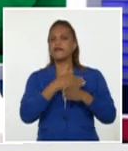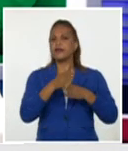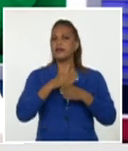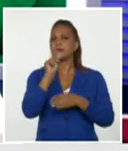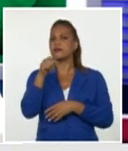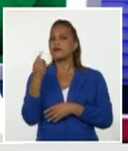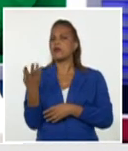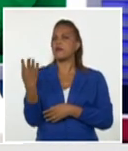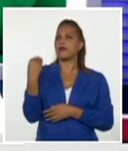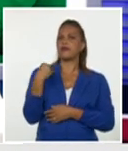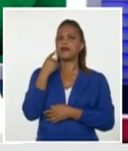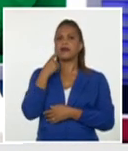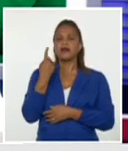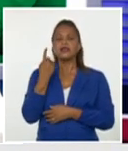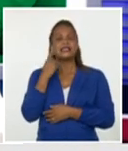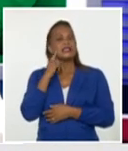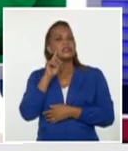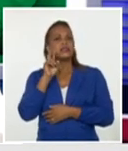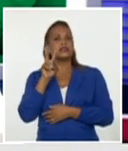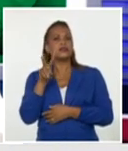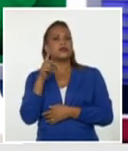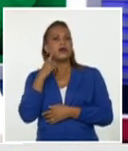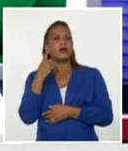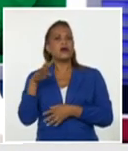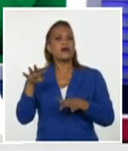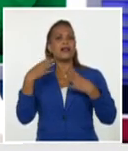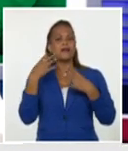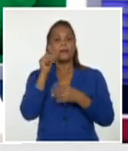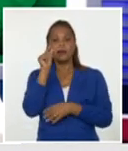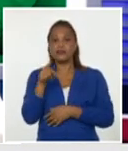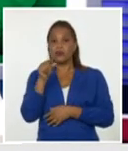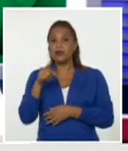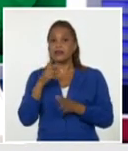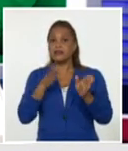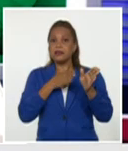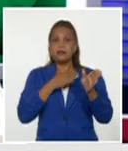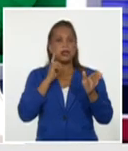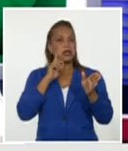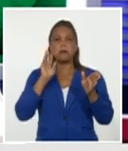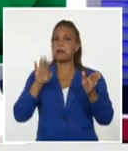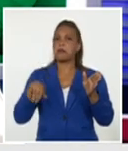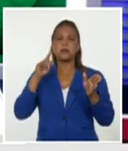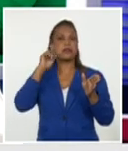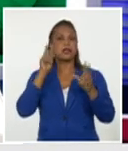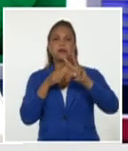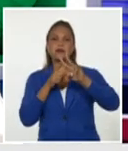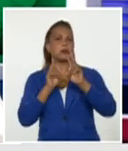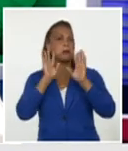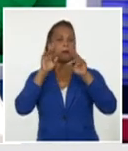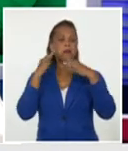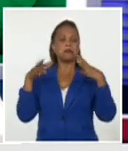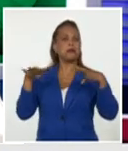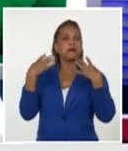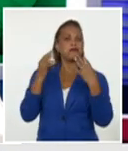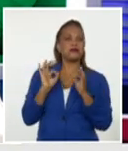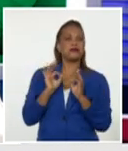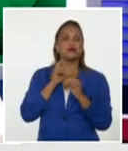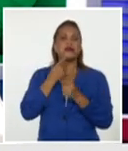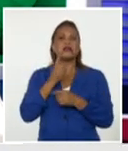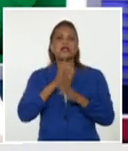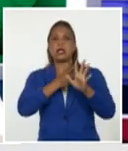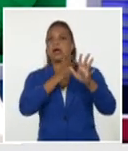de la conferencia los que hacen estas indisciplinas no te están oyendo, o están durmiendo, o están en la cola, o